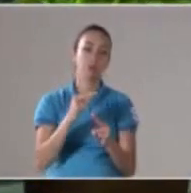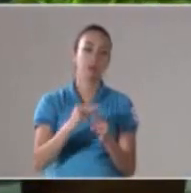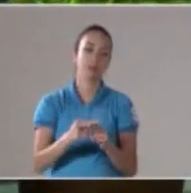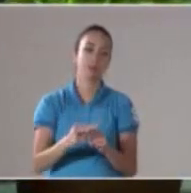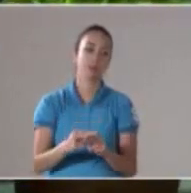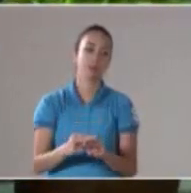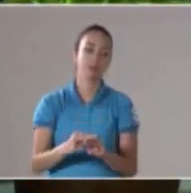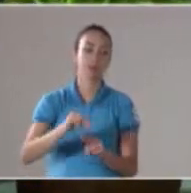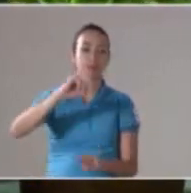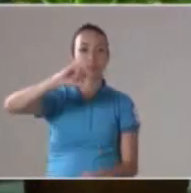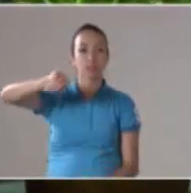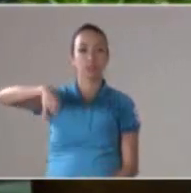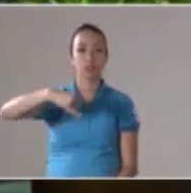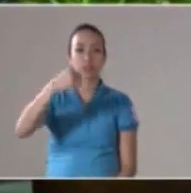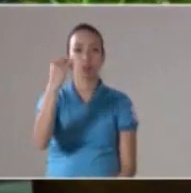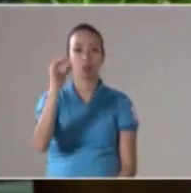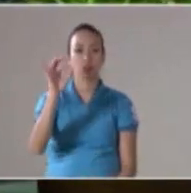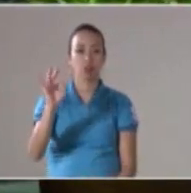León.